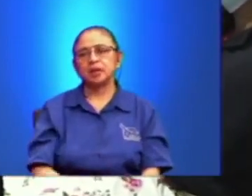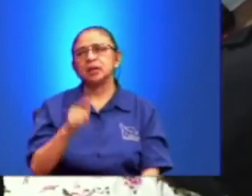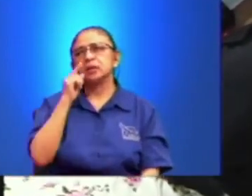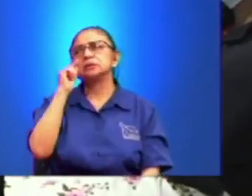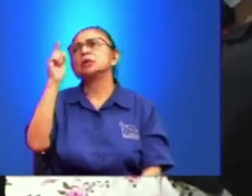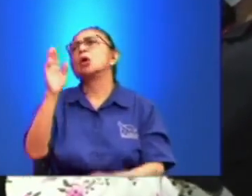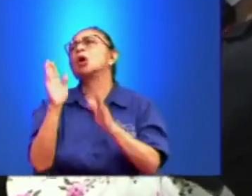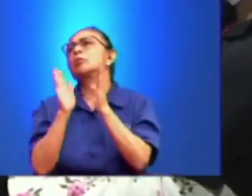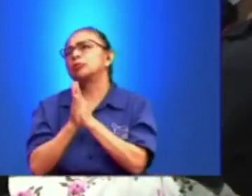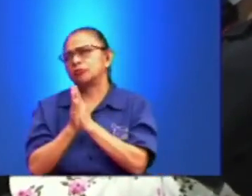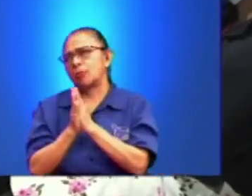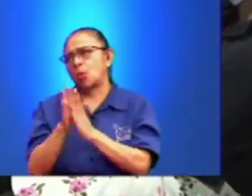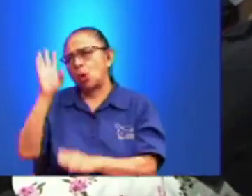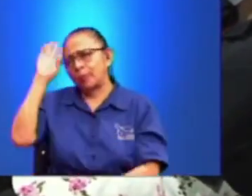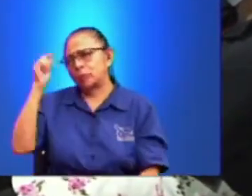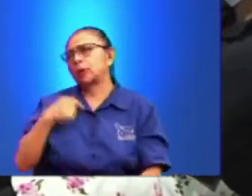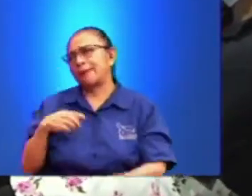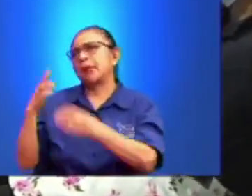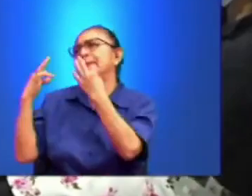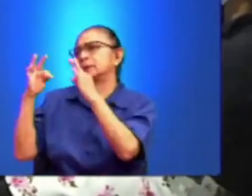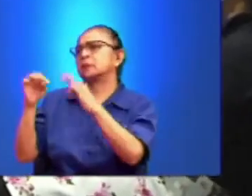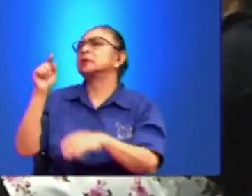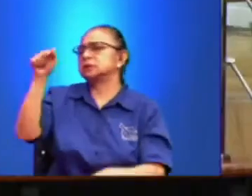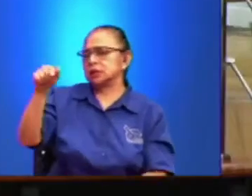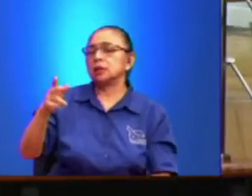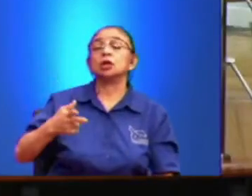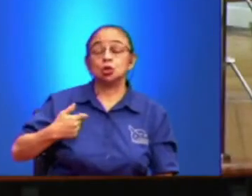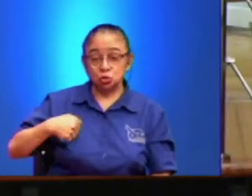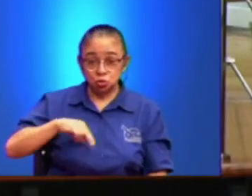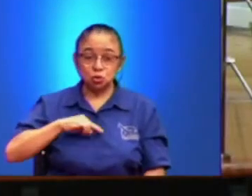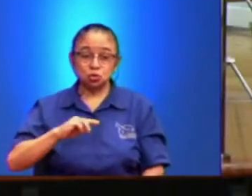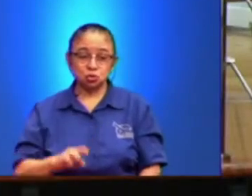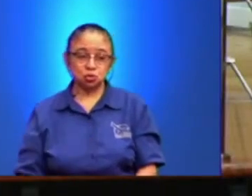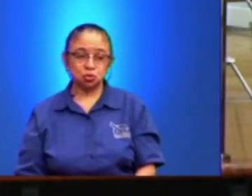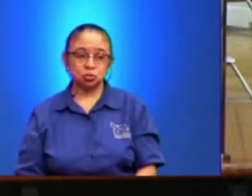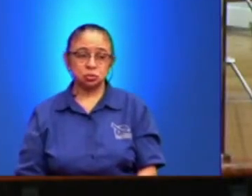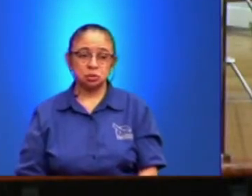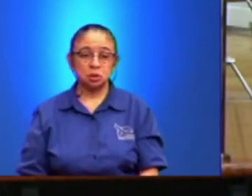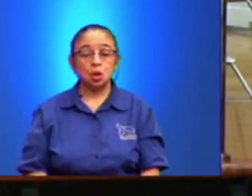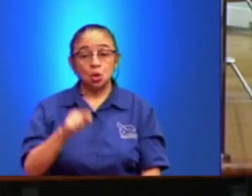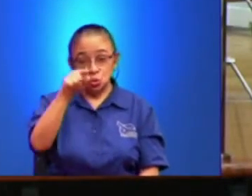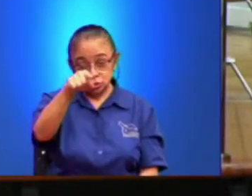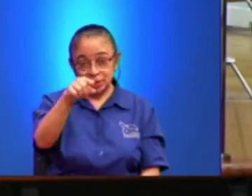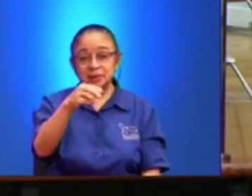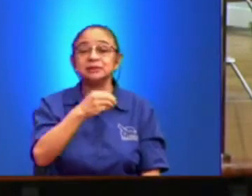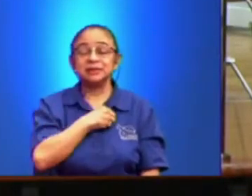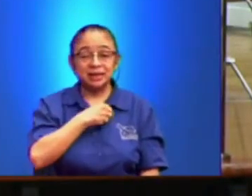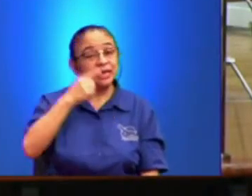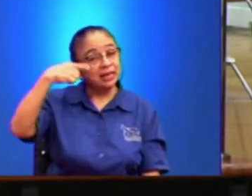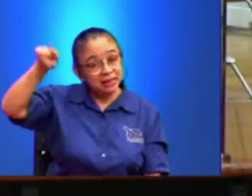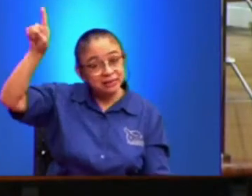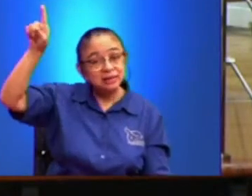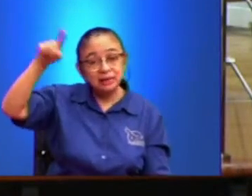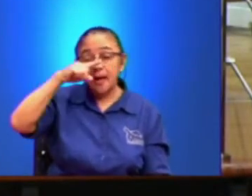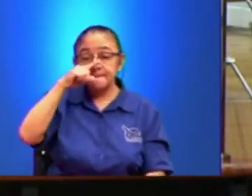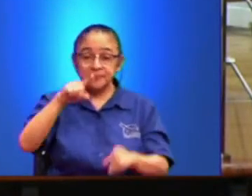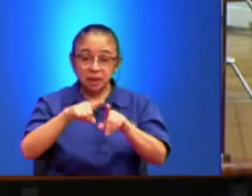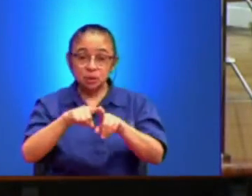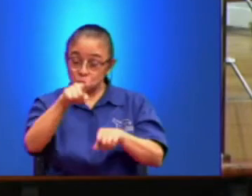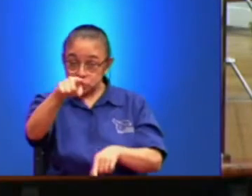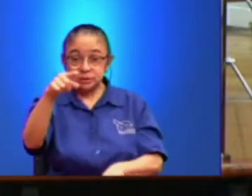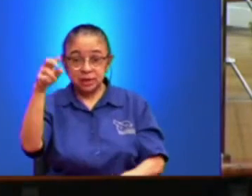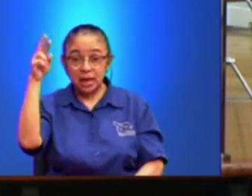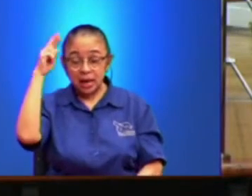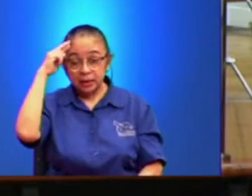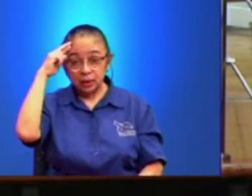por favor porque me tratas así si no fuimos nosotros no se quieren ustedes también se recuerda